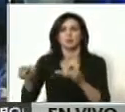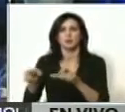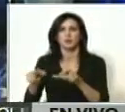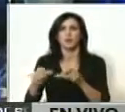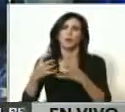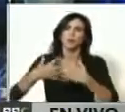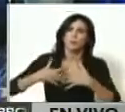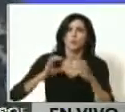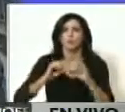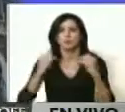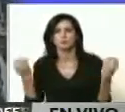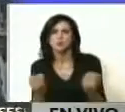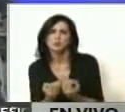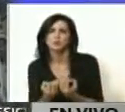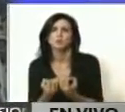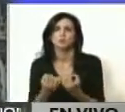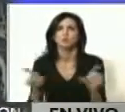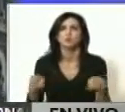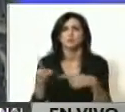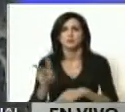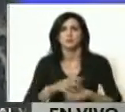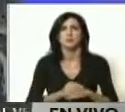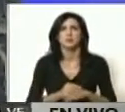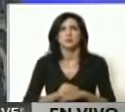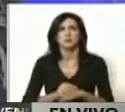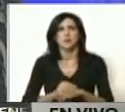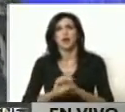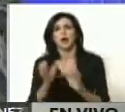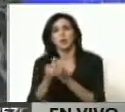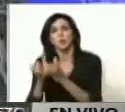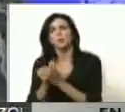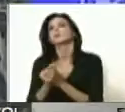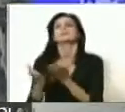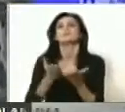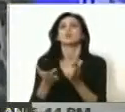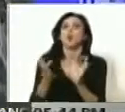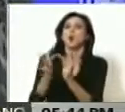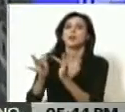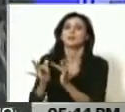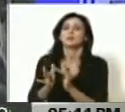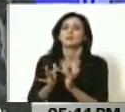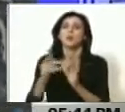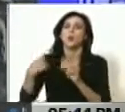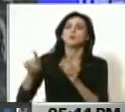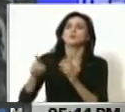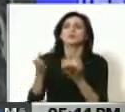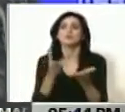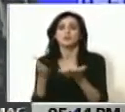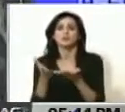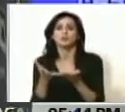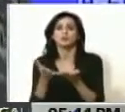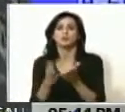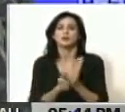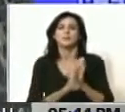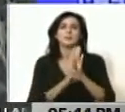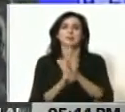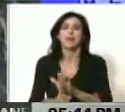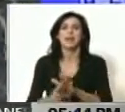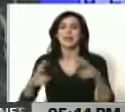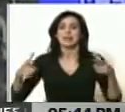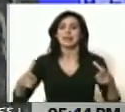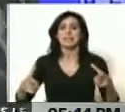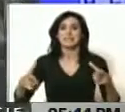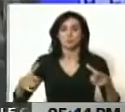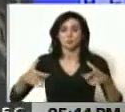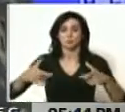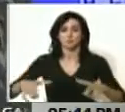sectores que pueden disfrutar: un sector de servicios conexos, un sector de servicios de representación, el disco, por supuesto,